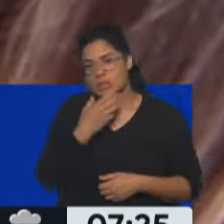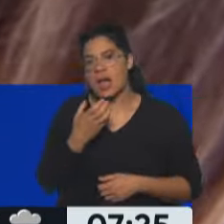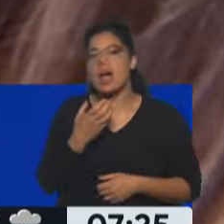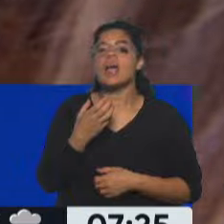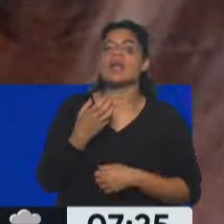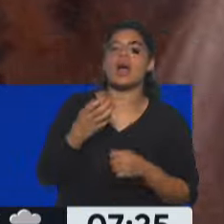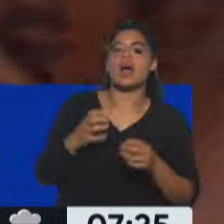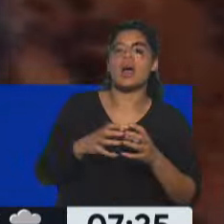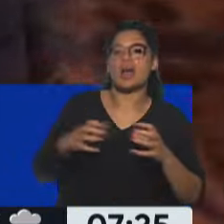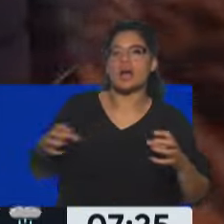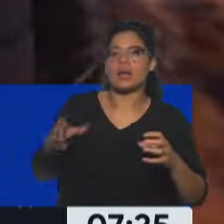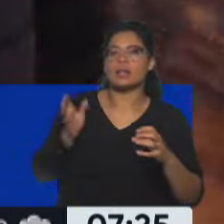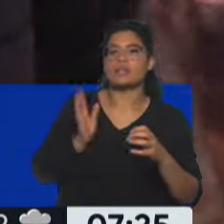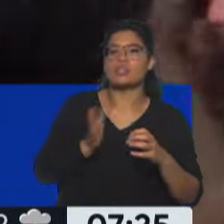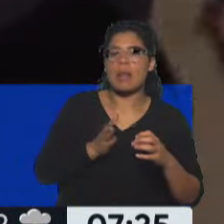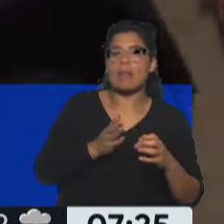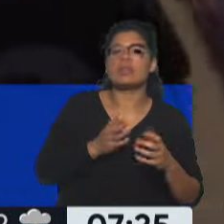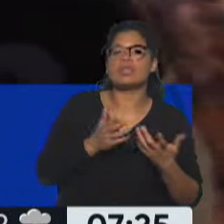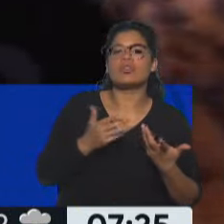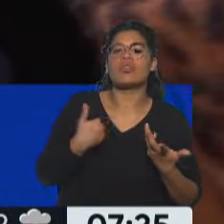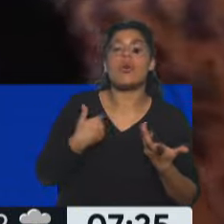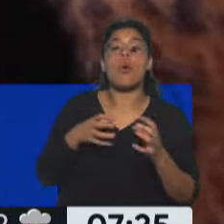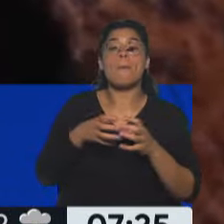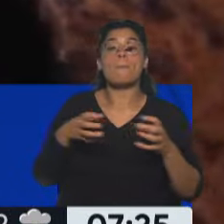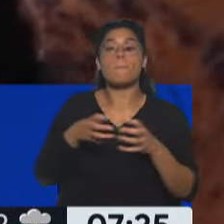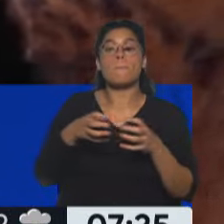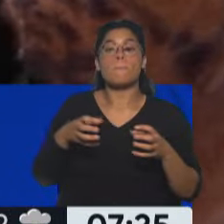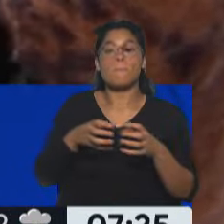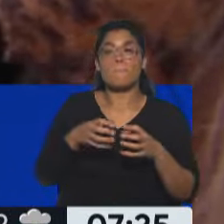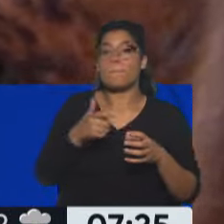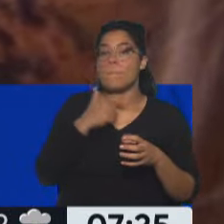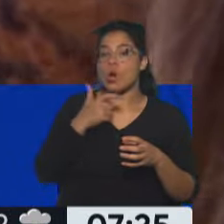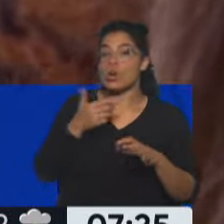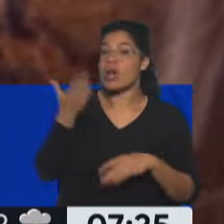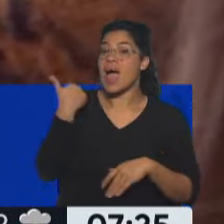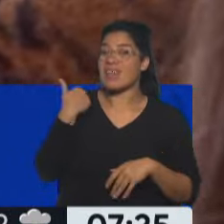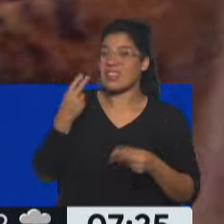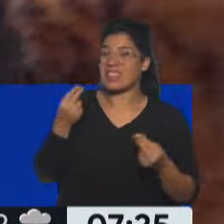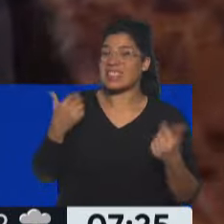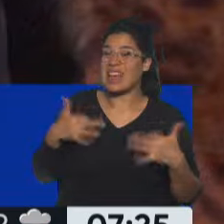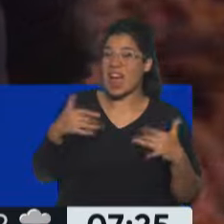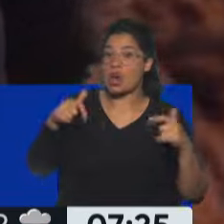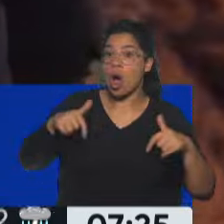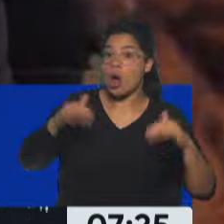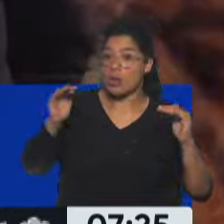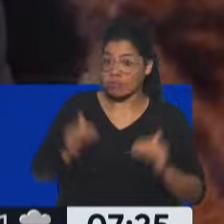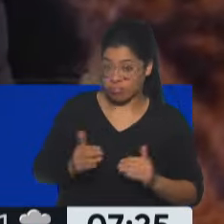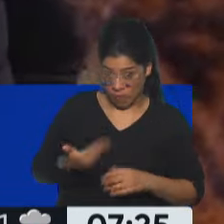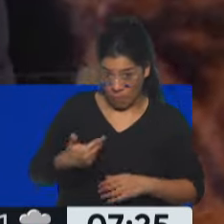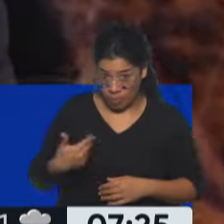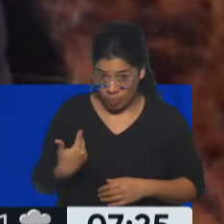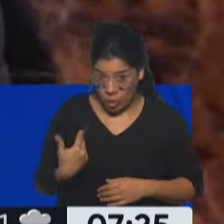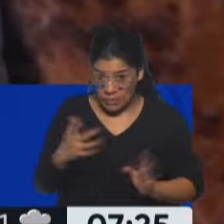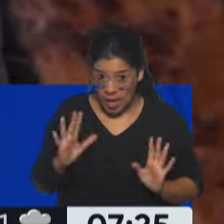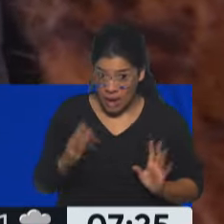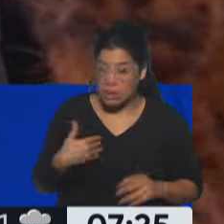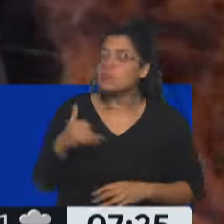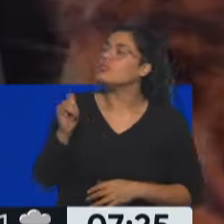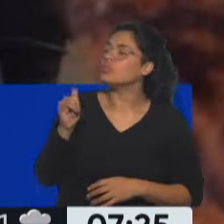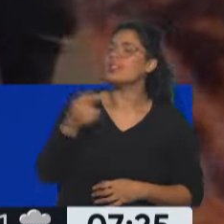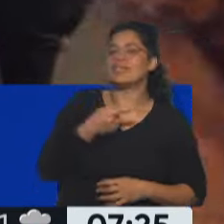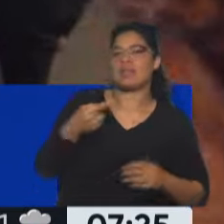también, barato. Los morrones estaban caros, pero ahora me parece que bajaron un poquito los precios, ¿puede ser? Sí, sí, la semana pasada